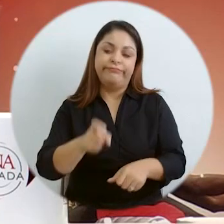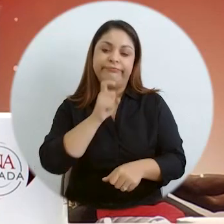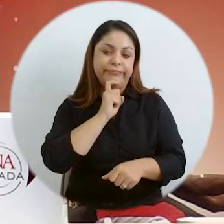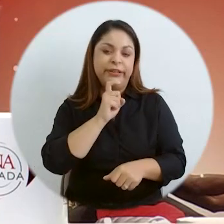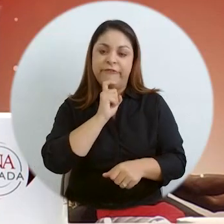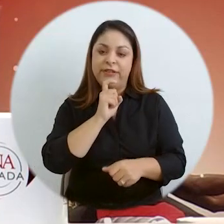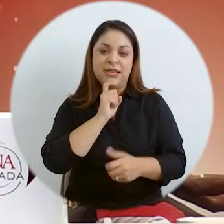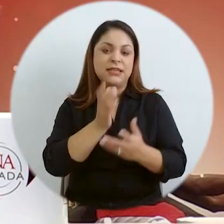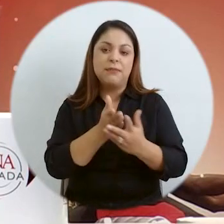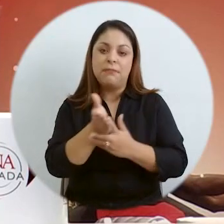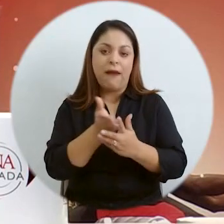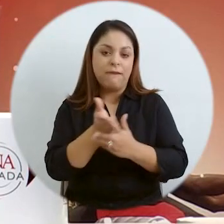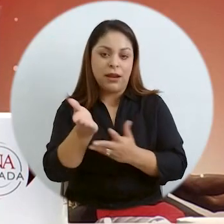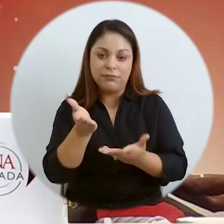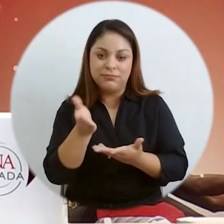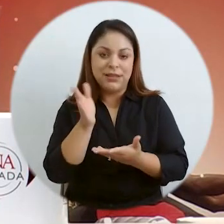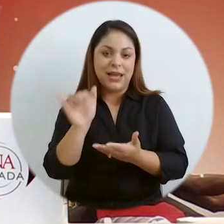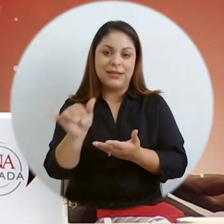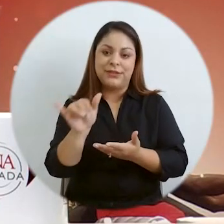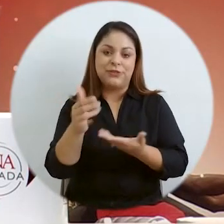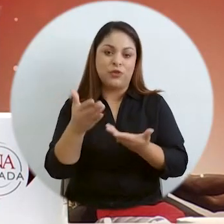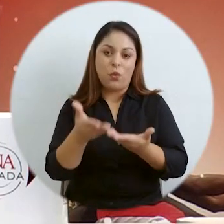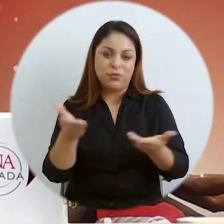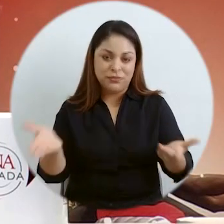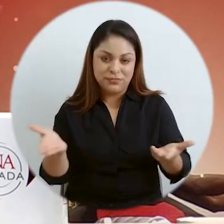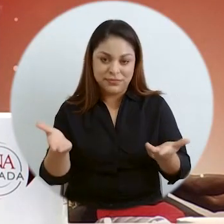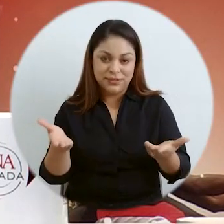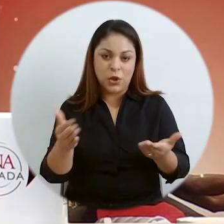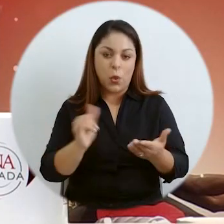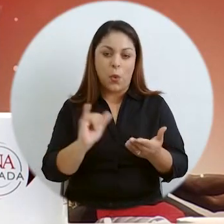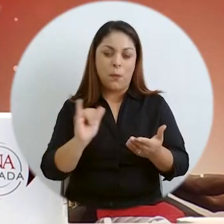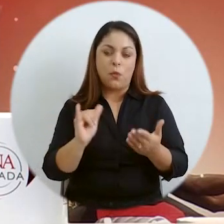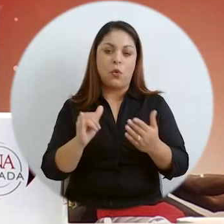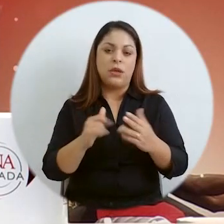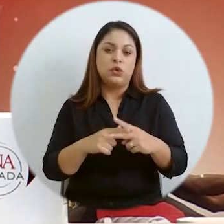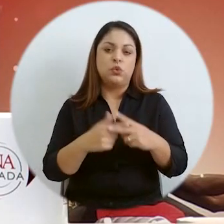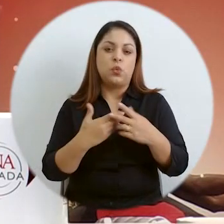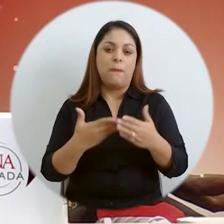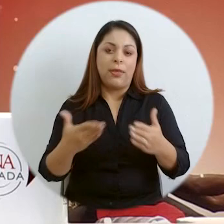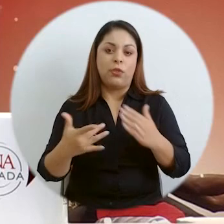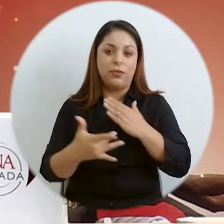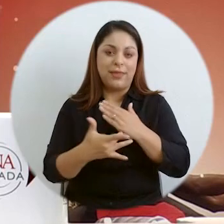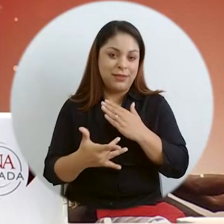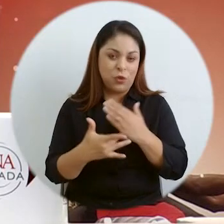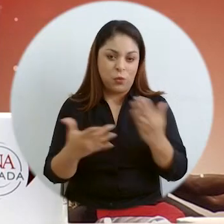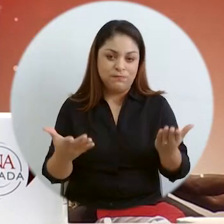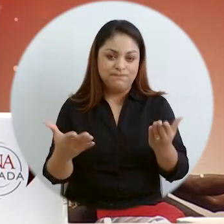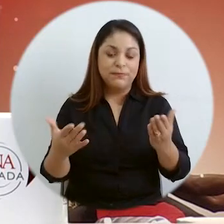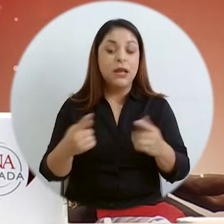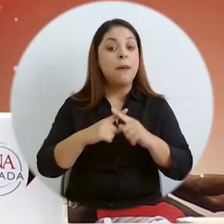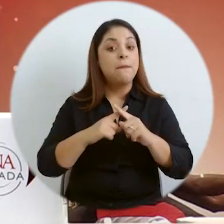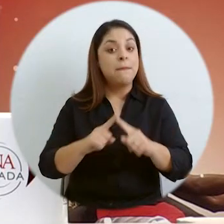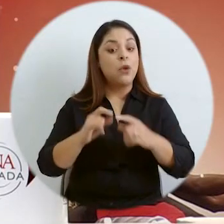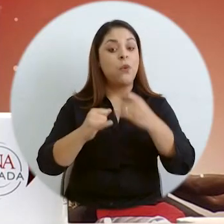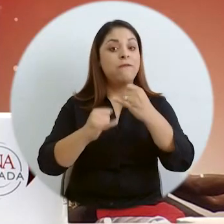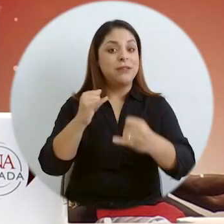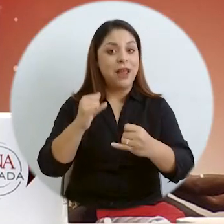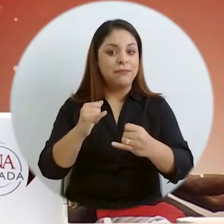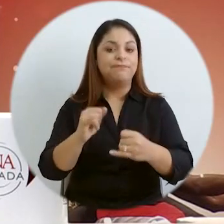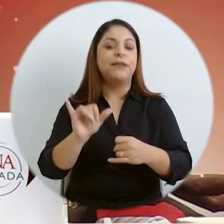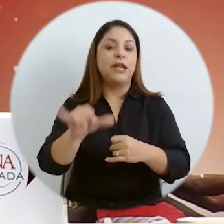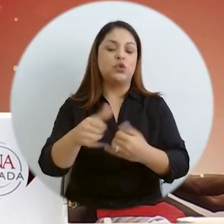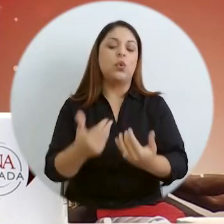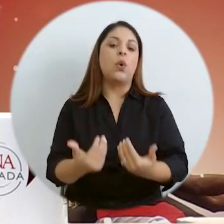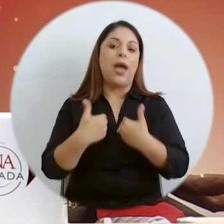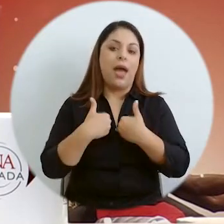va a ser viable socialmente ese tipo de instrumento técnico que tenemos, pero al final de cuentas es